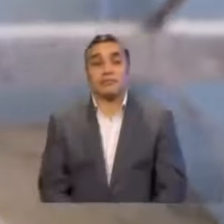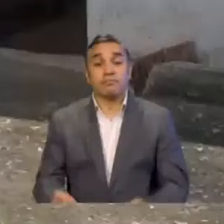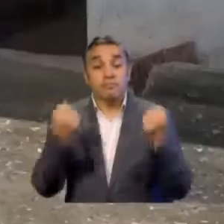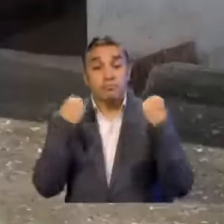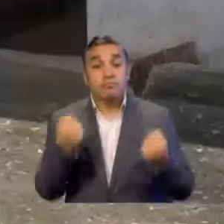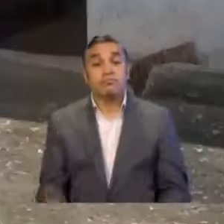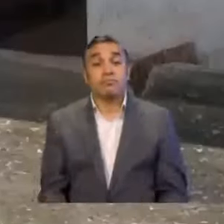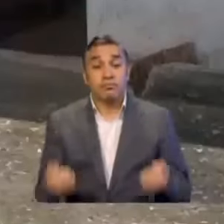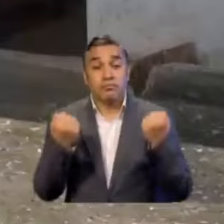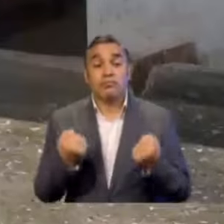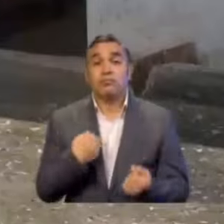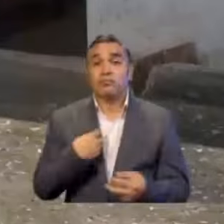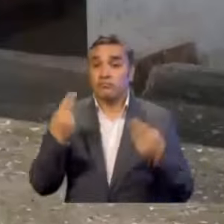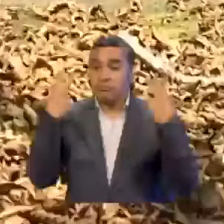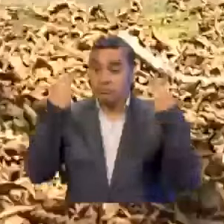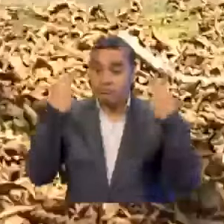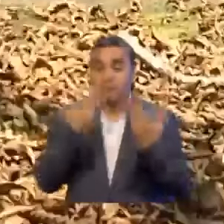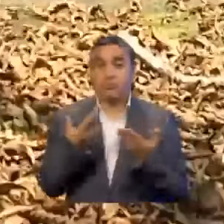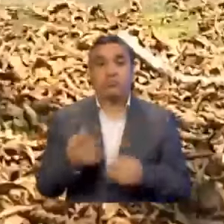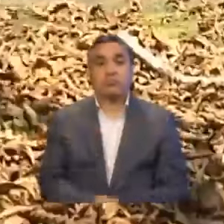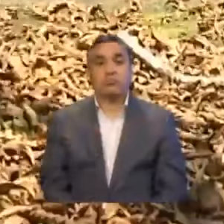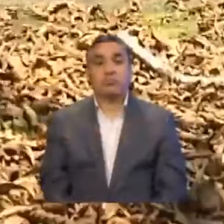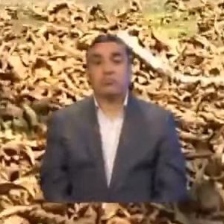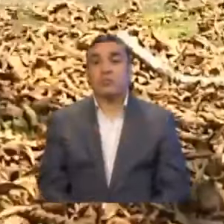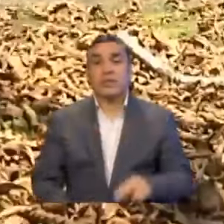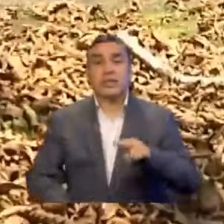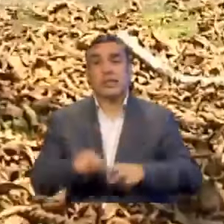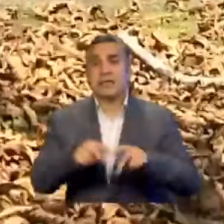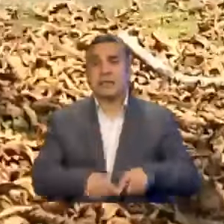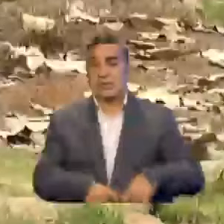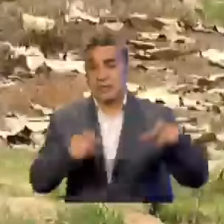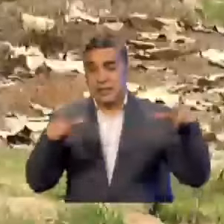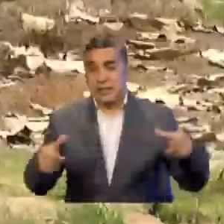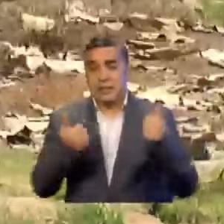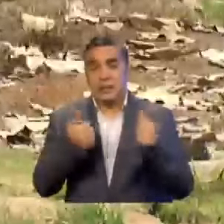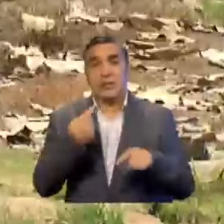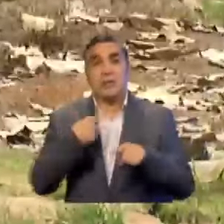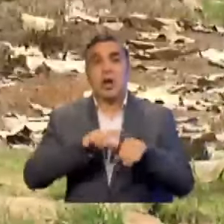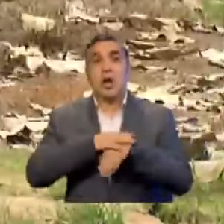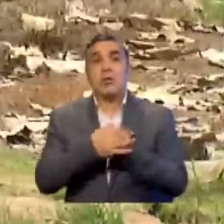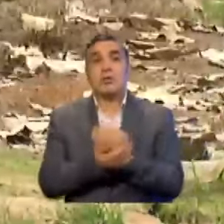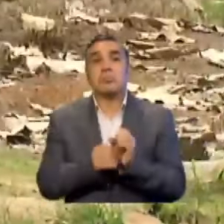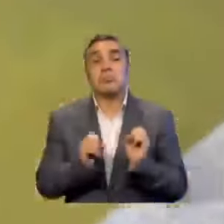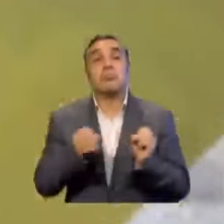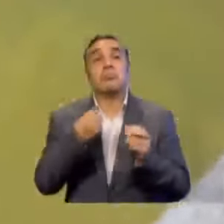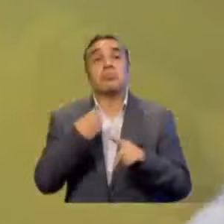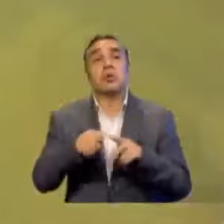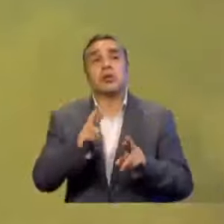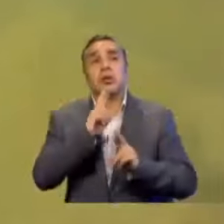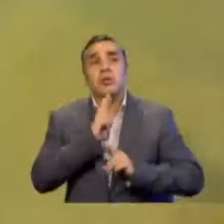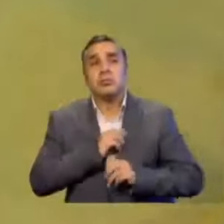Gimnasio, peluquería, una mega estructura desaprovechada y nadie responde por qué.